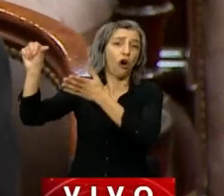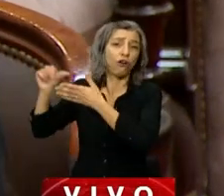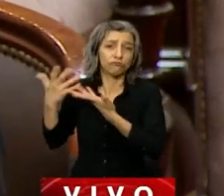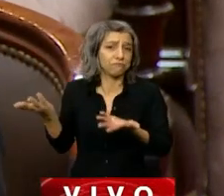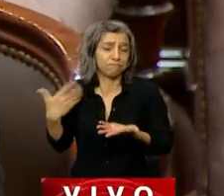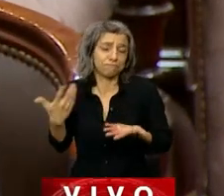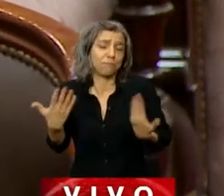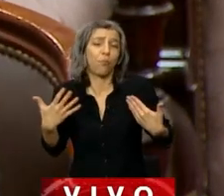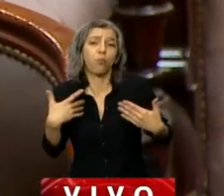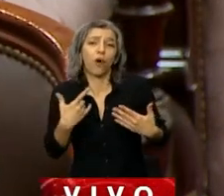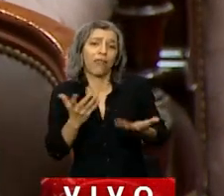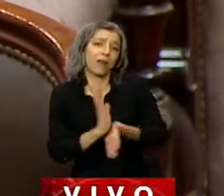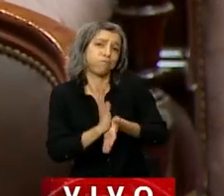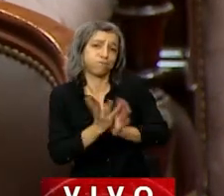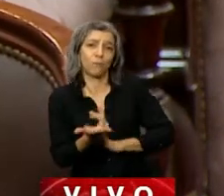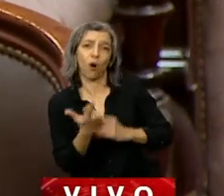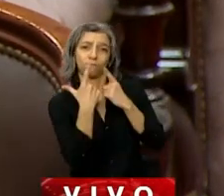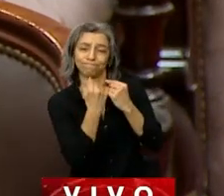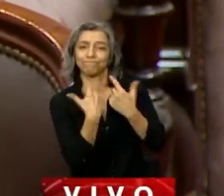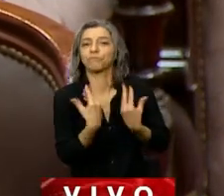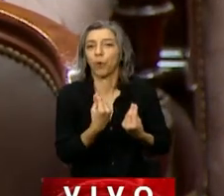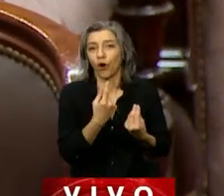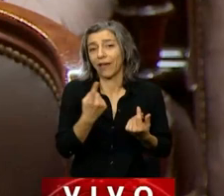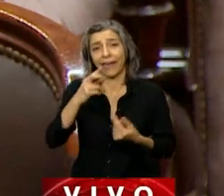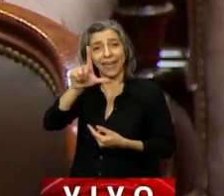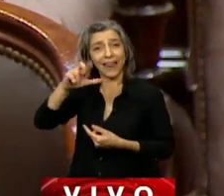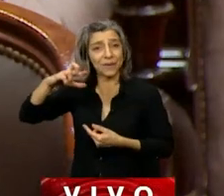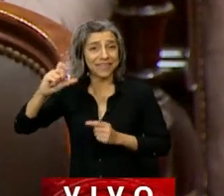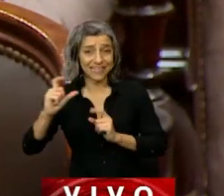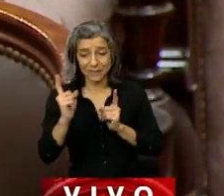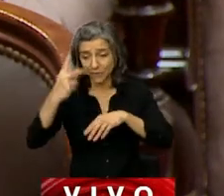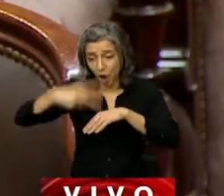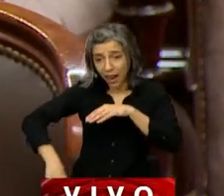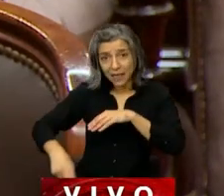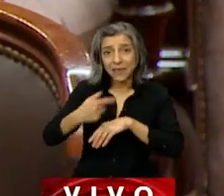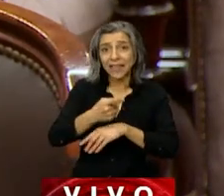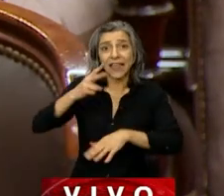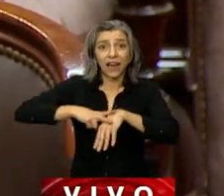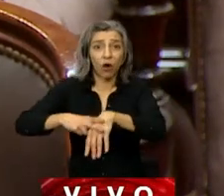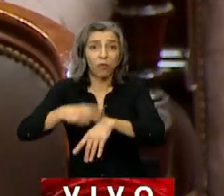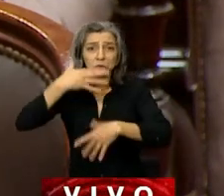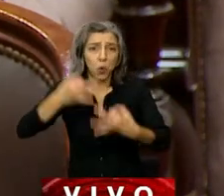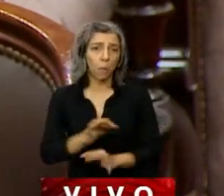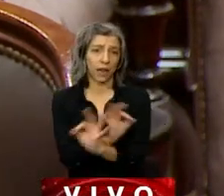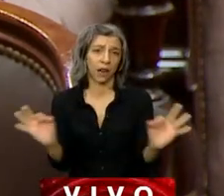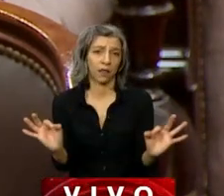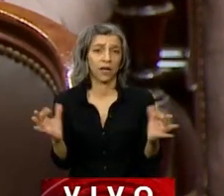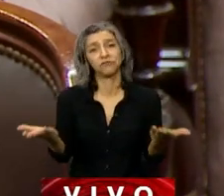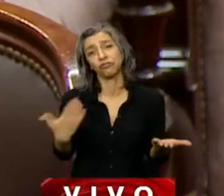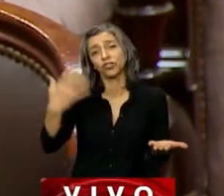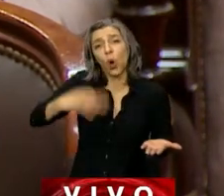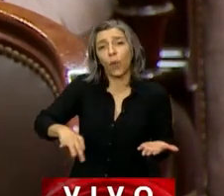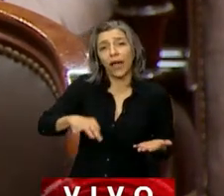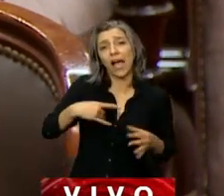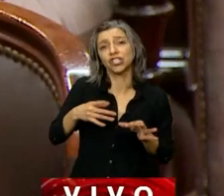estados, dado que no cuenta con recomendaciones de la CLPC. El límite, por lo tanto, no es definitivo ni